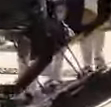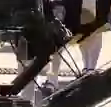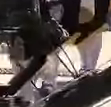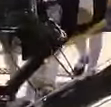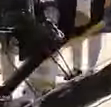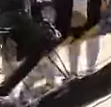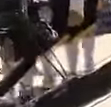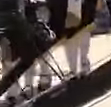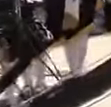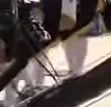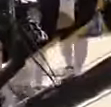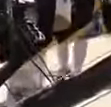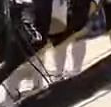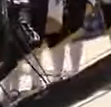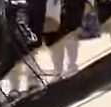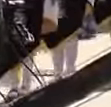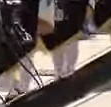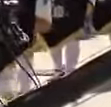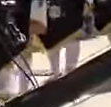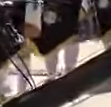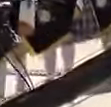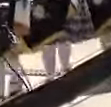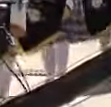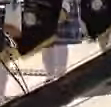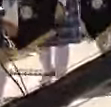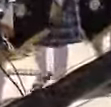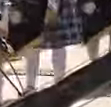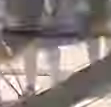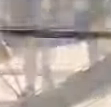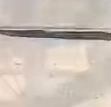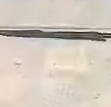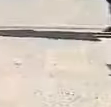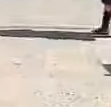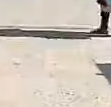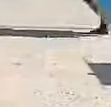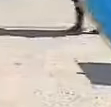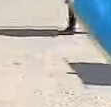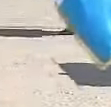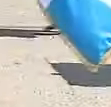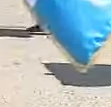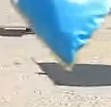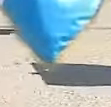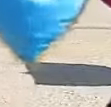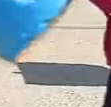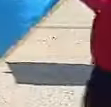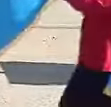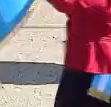todos al Instituto Belén y damos la bienvenida al Colegio Comercial Guatemalteco.